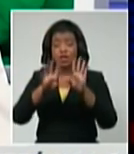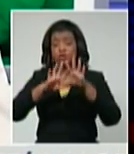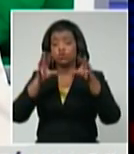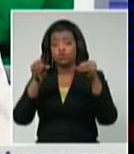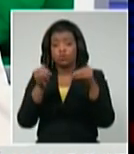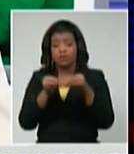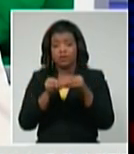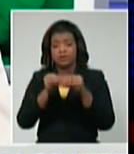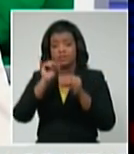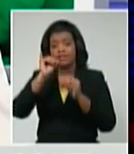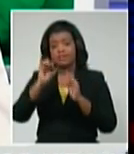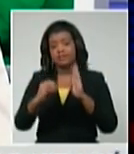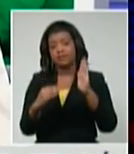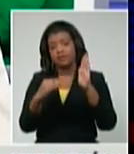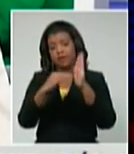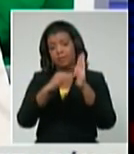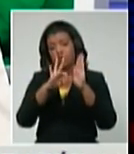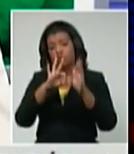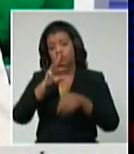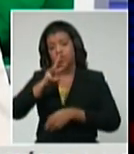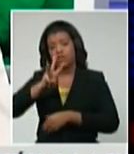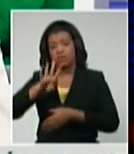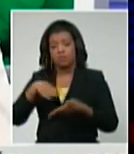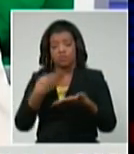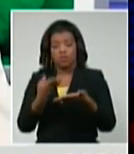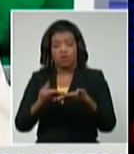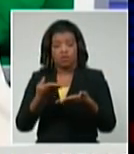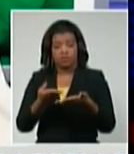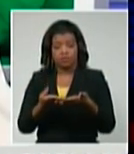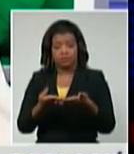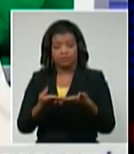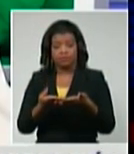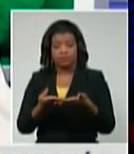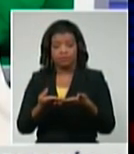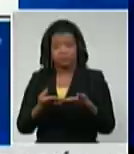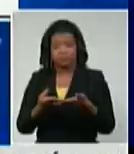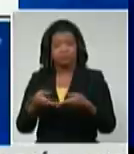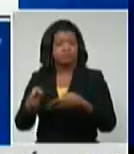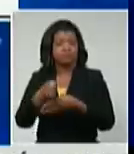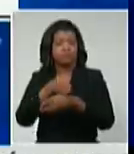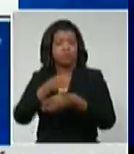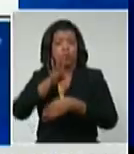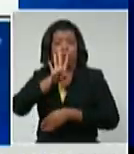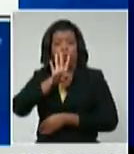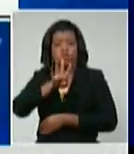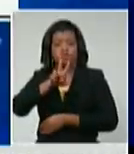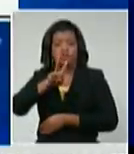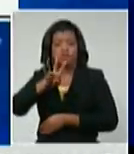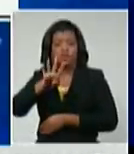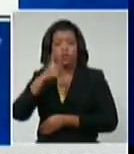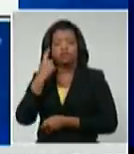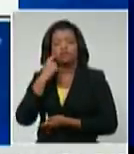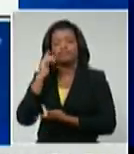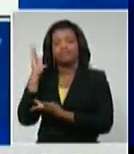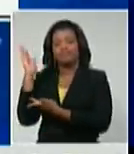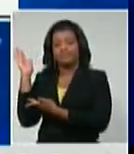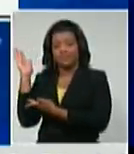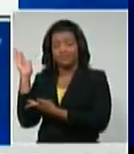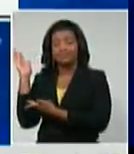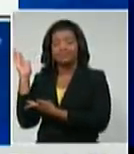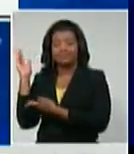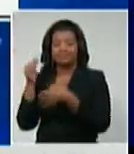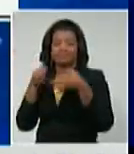60.083 muestras, estamos hablando de 424, no sé Lilia si tienes ahí, esa es correcta,